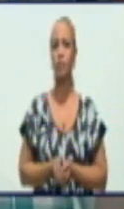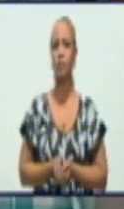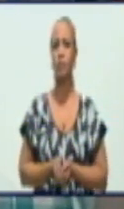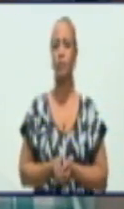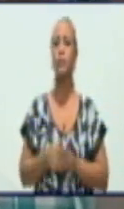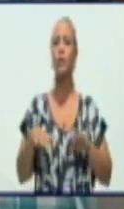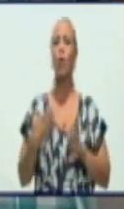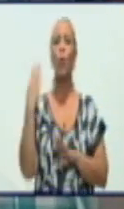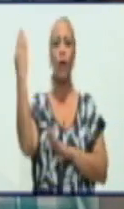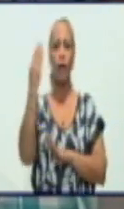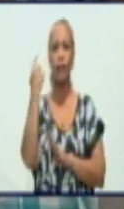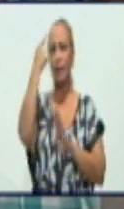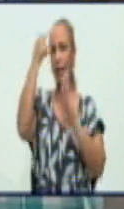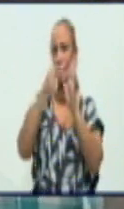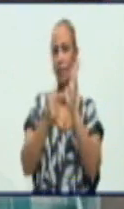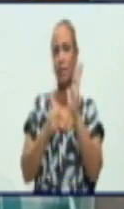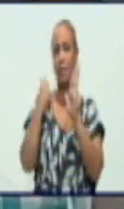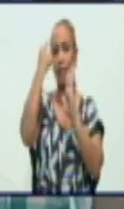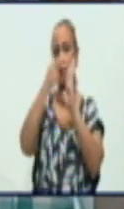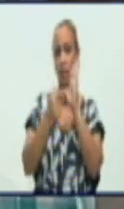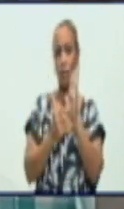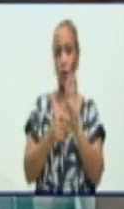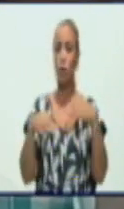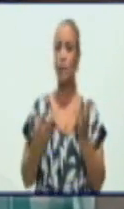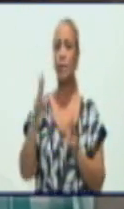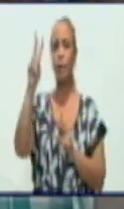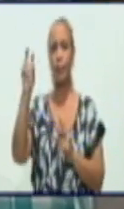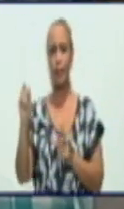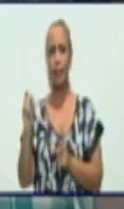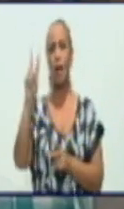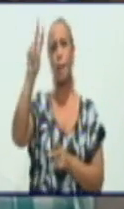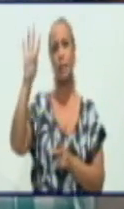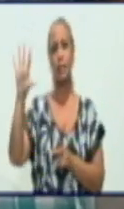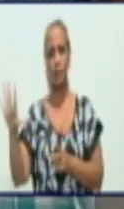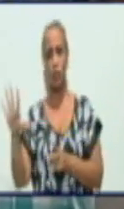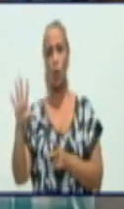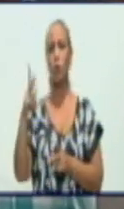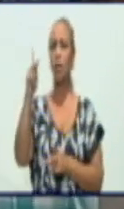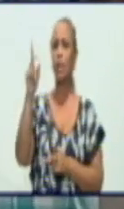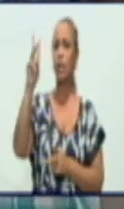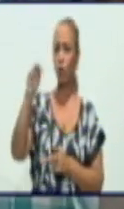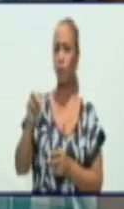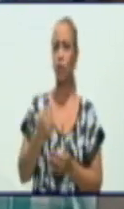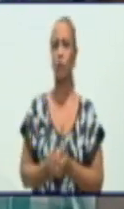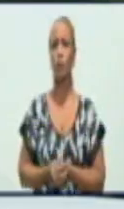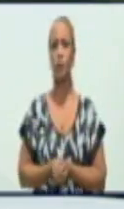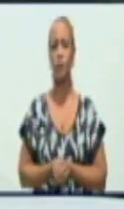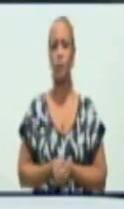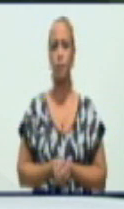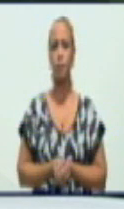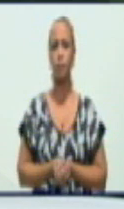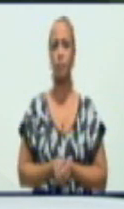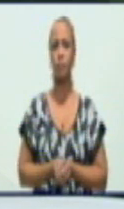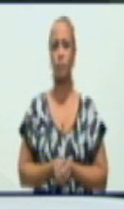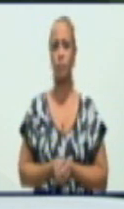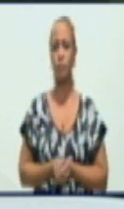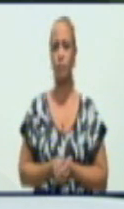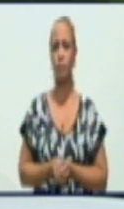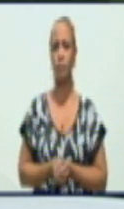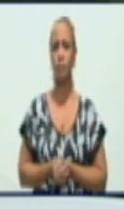huracanes característicos son de 20 a 25 km que cuando el destrozo es más fuerte ahora tanto ezequiel ezequiel te